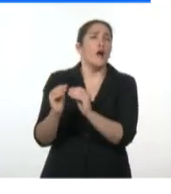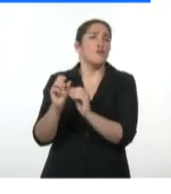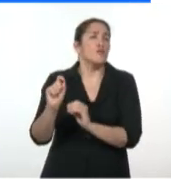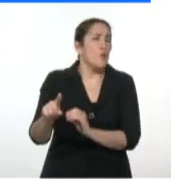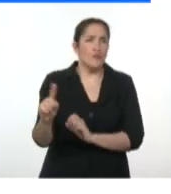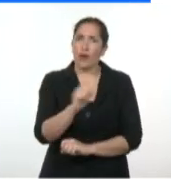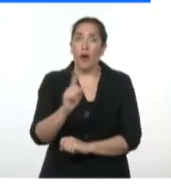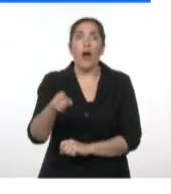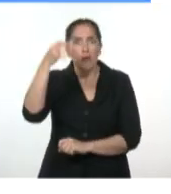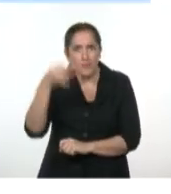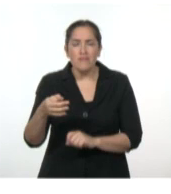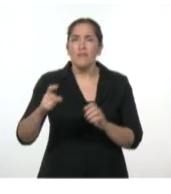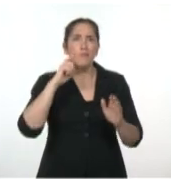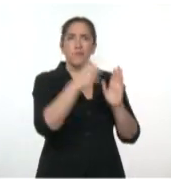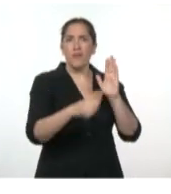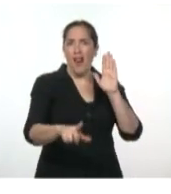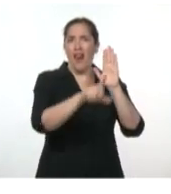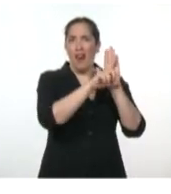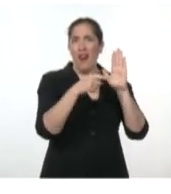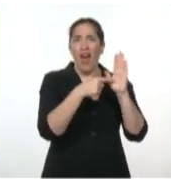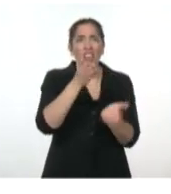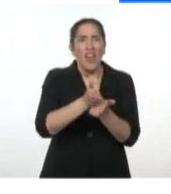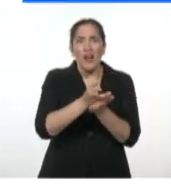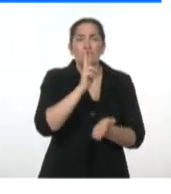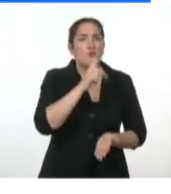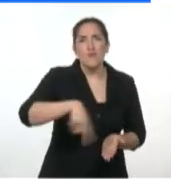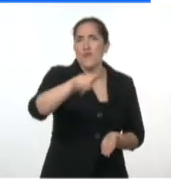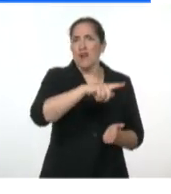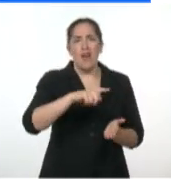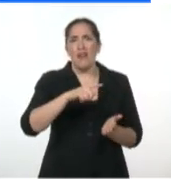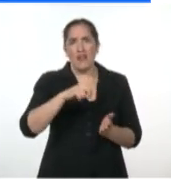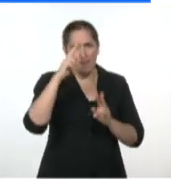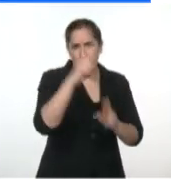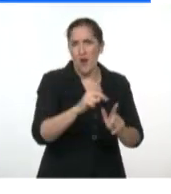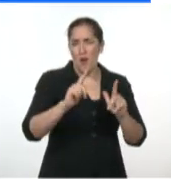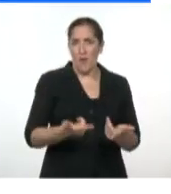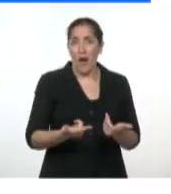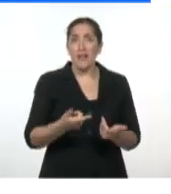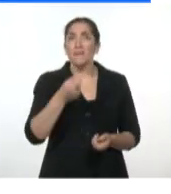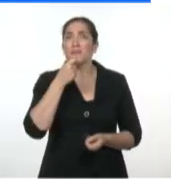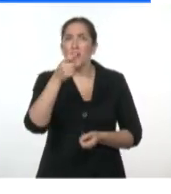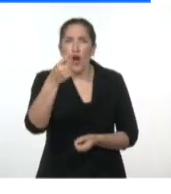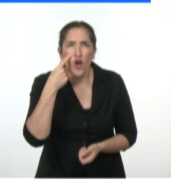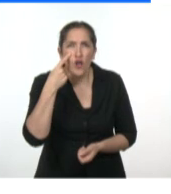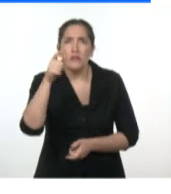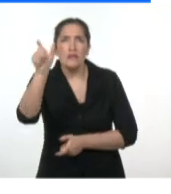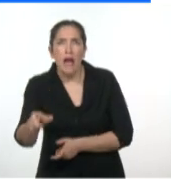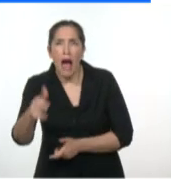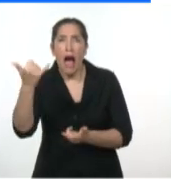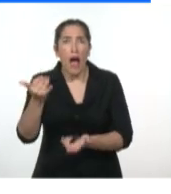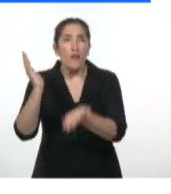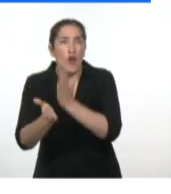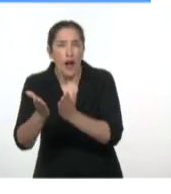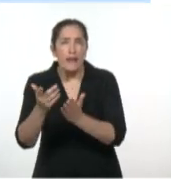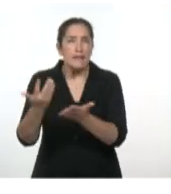un delito. Es algo que va contra los derechos de las mujeres. ¿Estamos? Si te pasa o le pasa a alguien que conoces, hay que hablar,